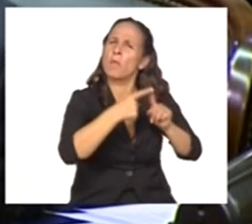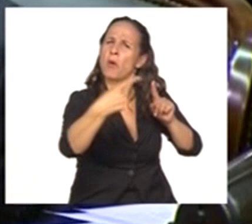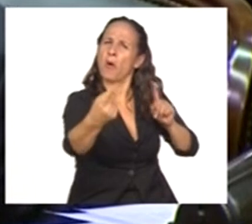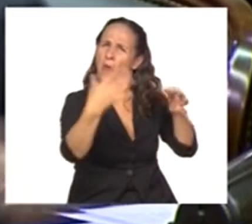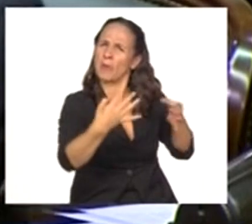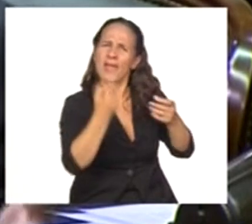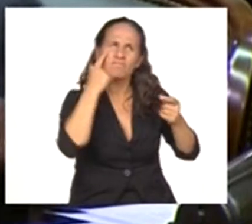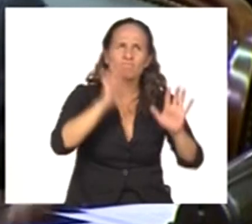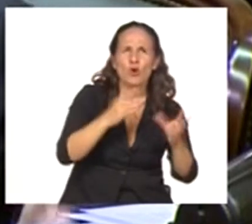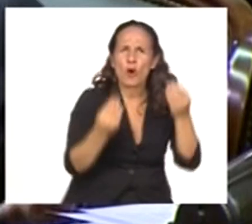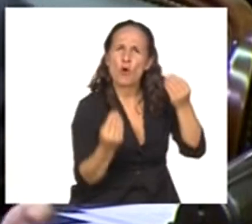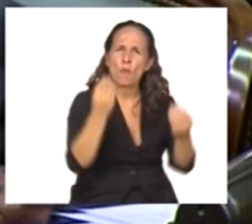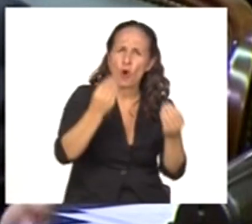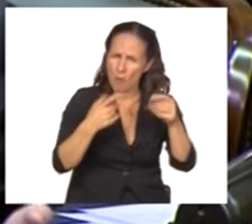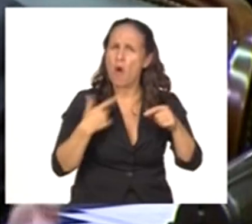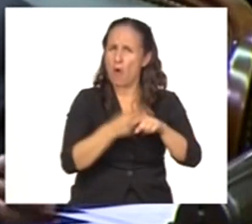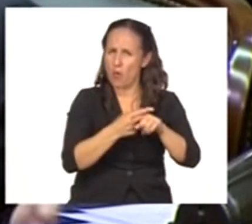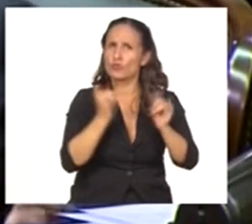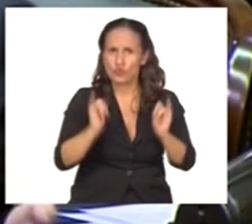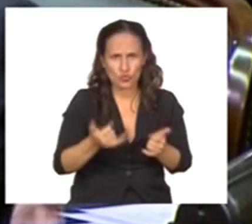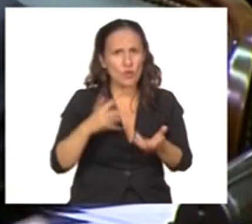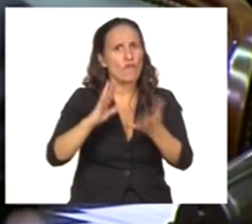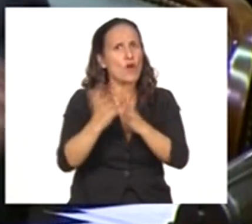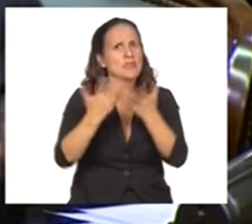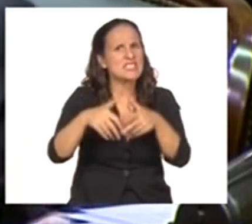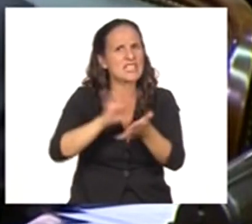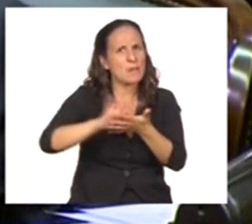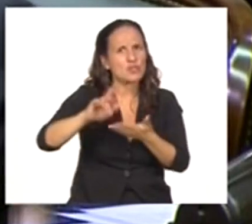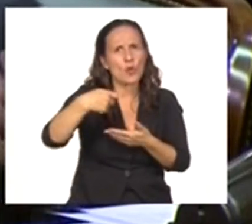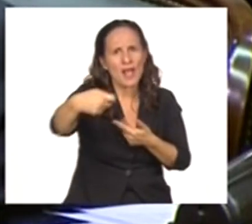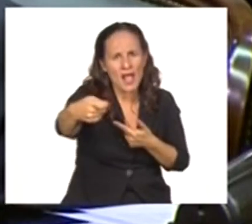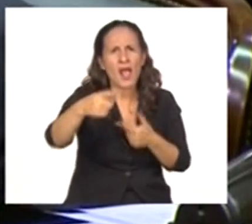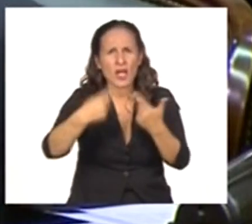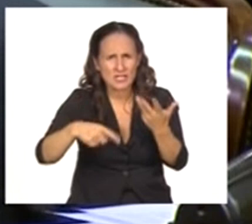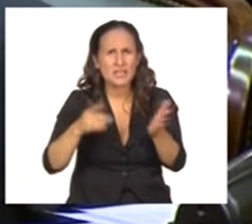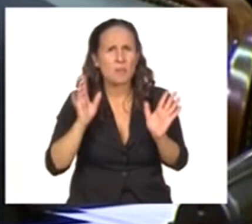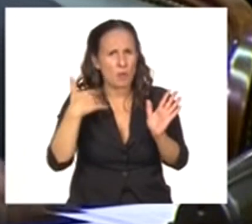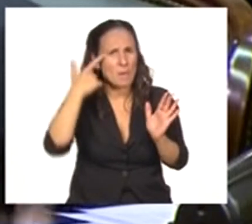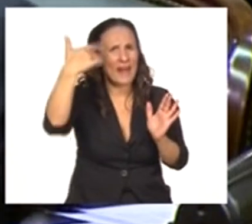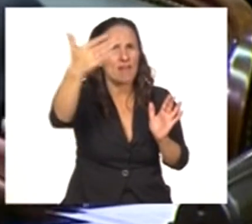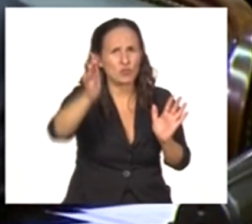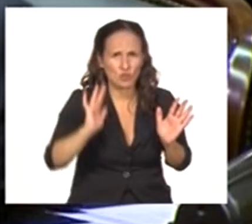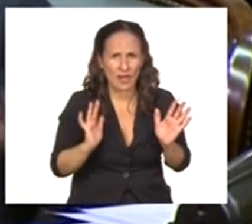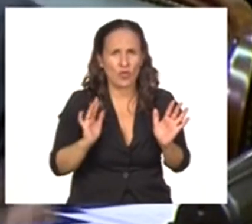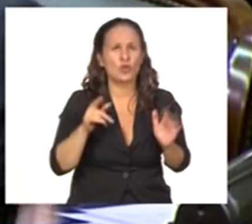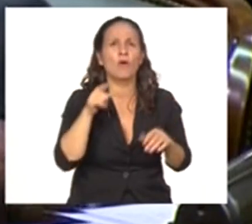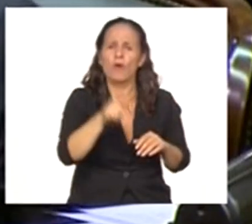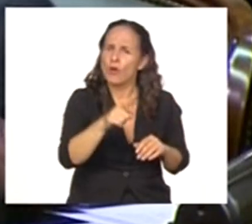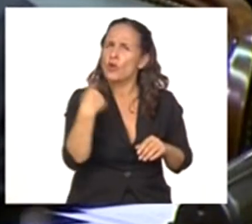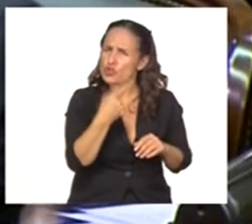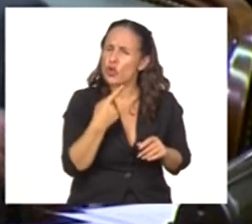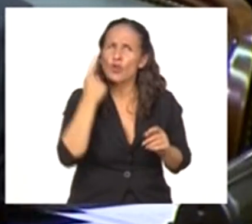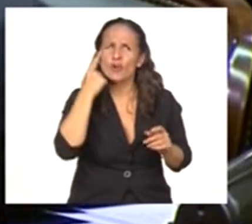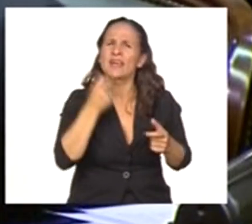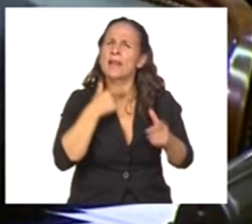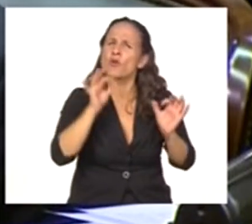Argentina. Que estamos dispuestos a debatir un sistema previsional distinto pero de avanzada, no en retroceso. Que estamos dispuestos a ver de qué